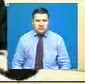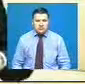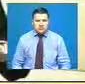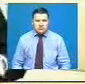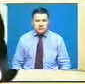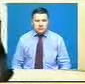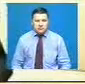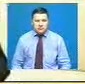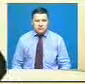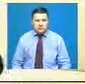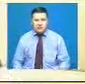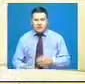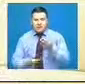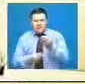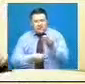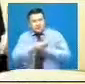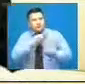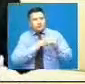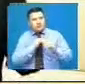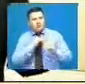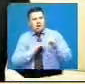condiciones cambiantes.